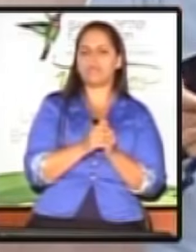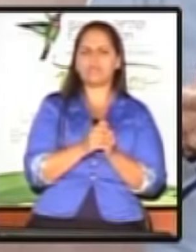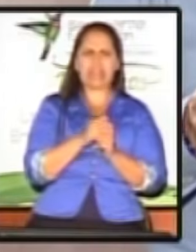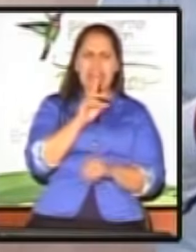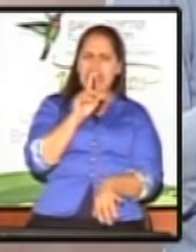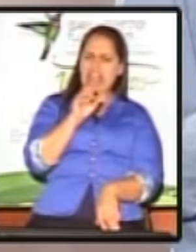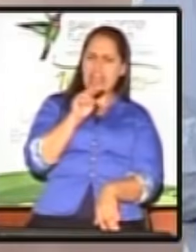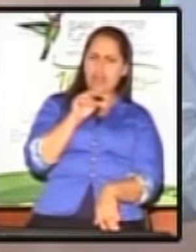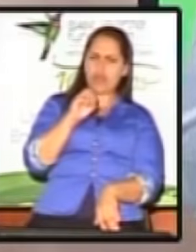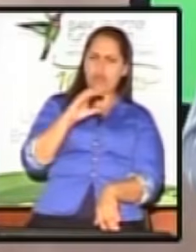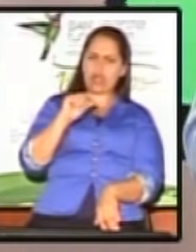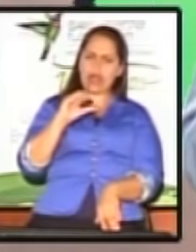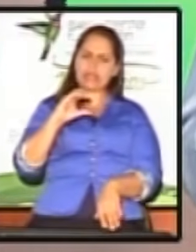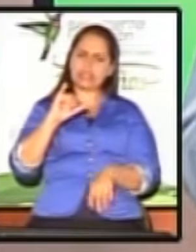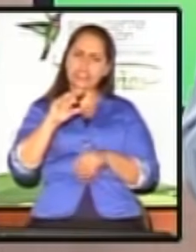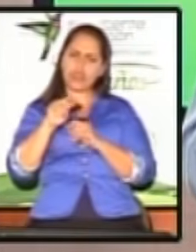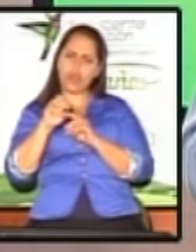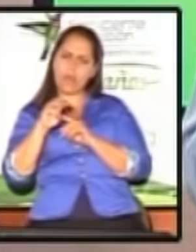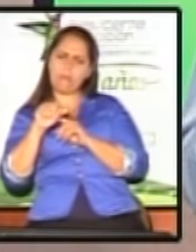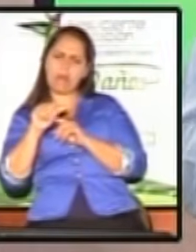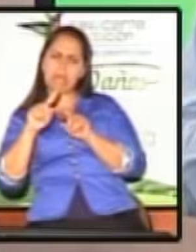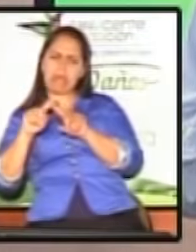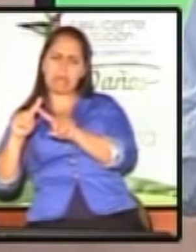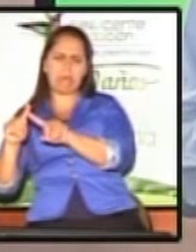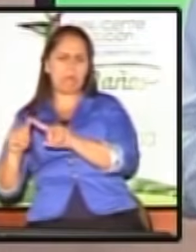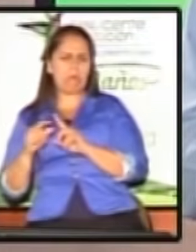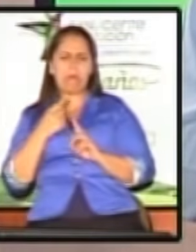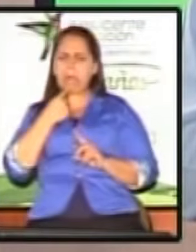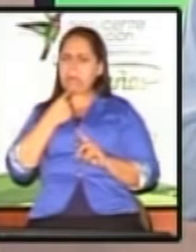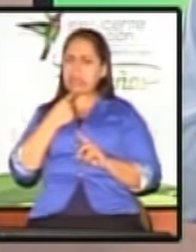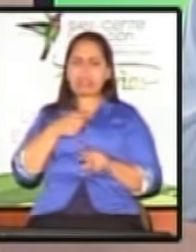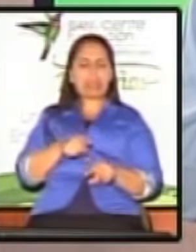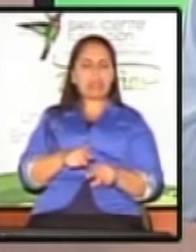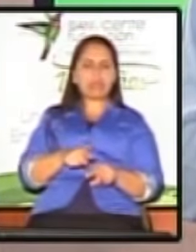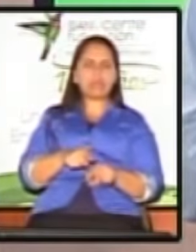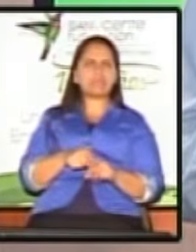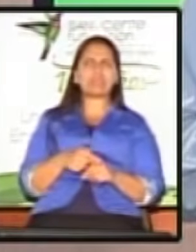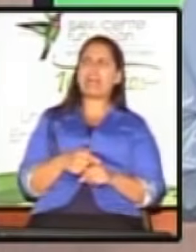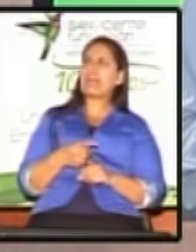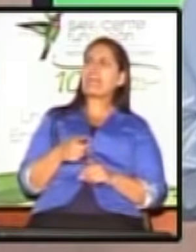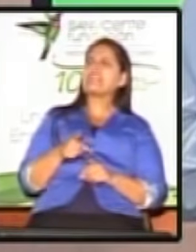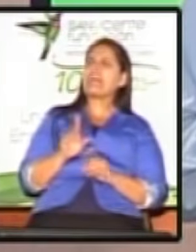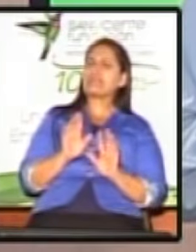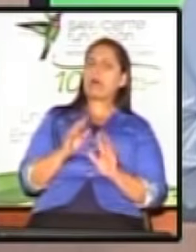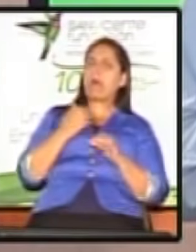adenocarcinoma mucosecretor moderadamente diferenciado, estadio 3B, ¿qué me habrá dicho el